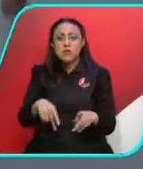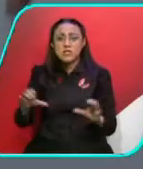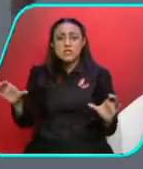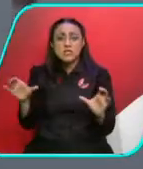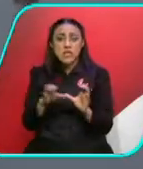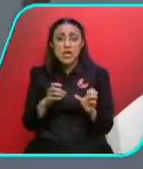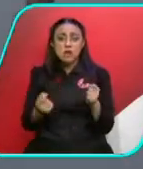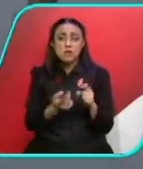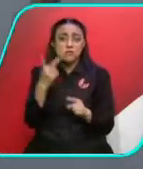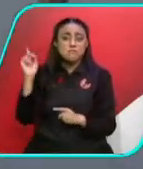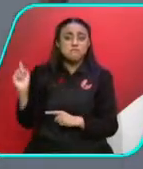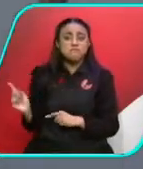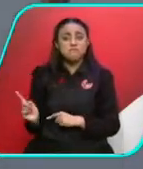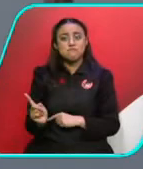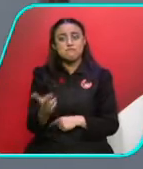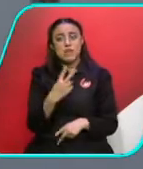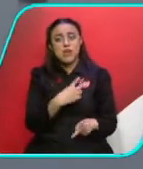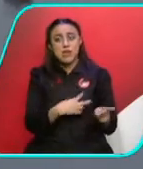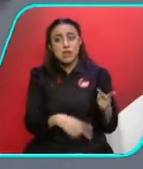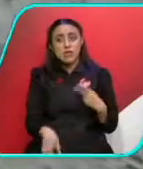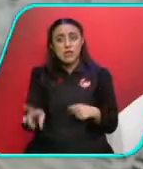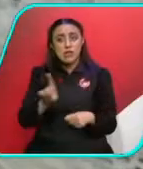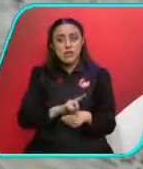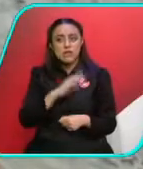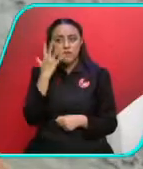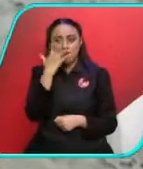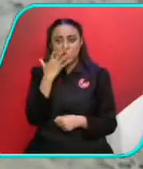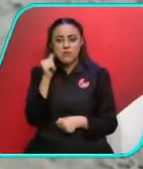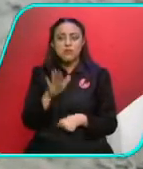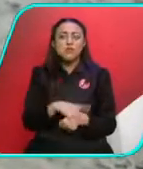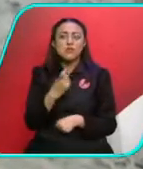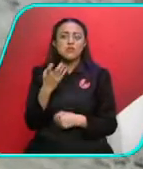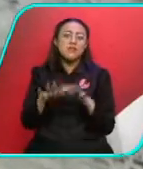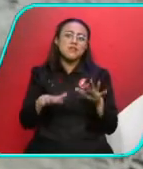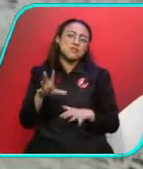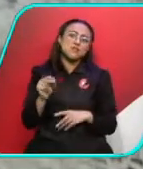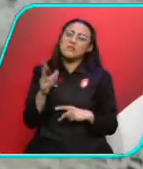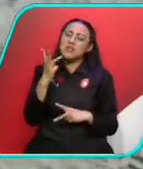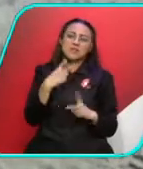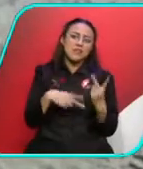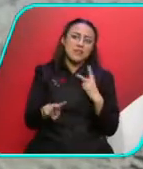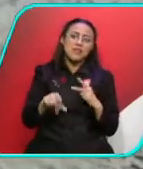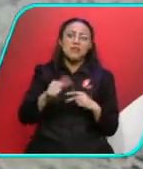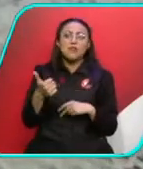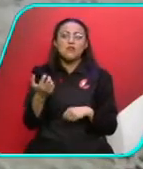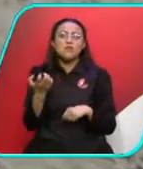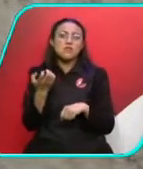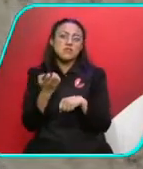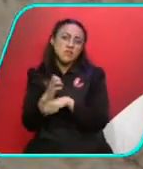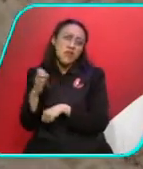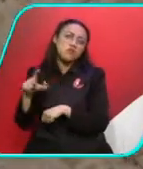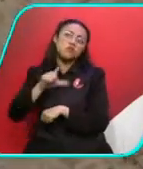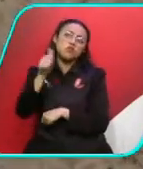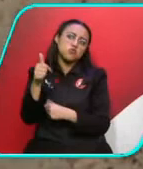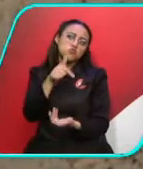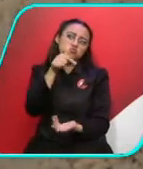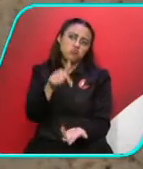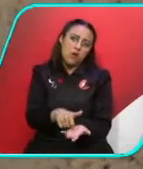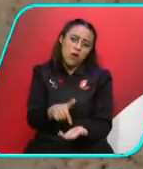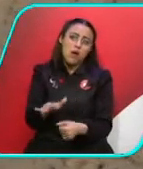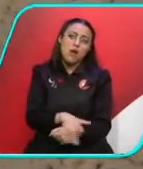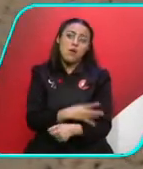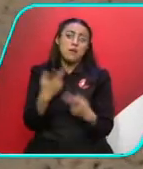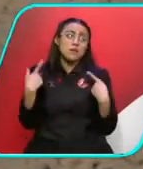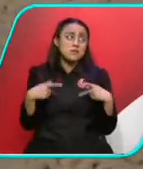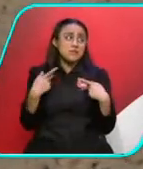hay quienes viajan desde lejos a disfrutar de este destino. Por eso a veces la gente ya no quiere venir, se va a otros destinos turísticos. Los